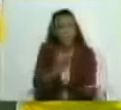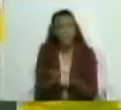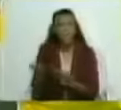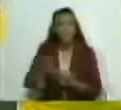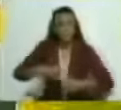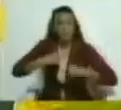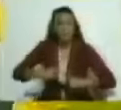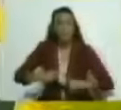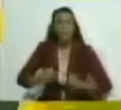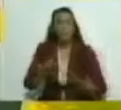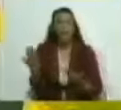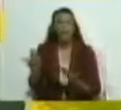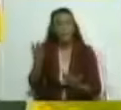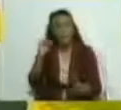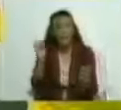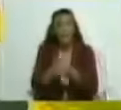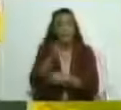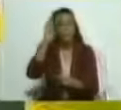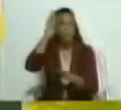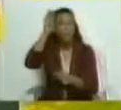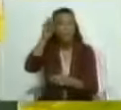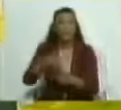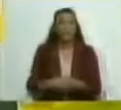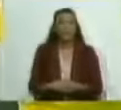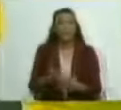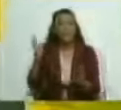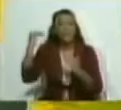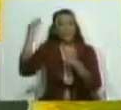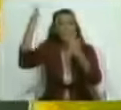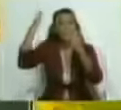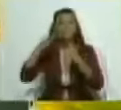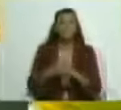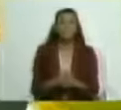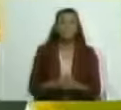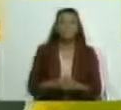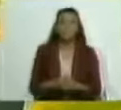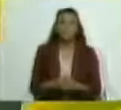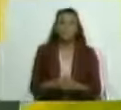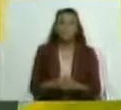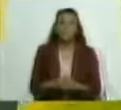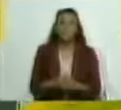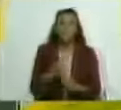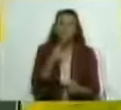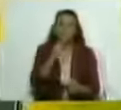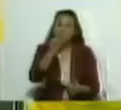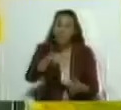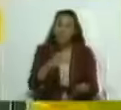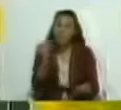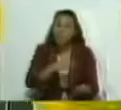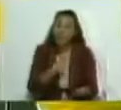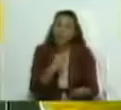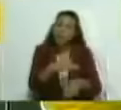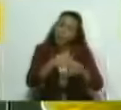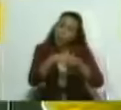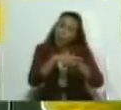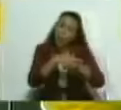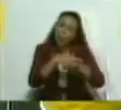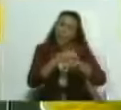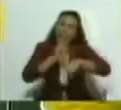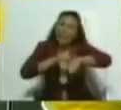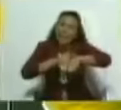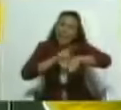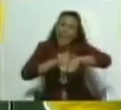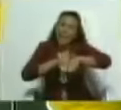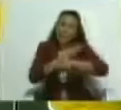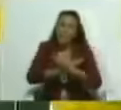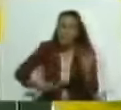todos, los invito para ese cambio, los invito a sembrar esa esperanza. Y les digo algo, disculpe, señor